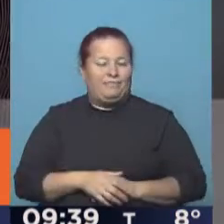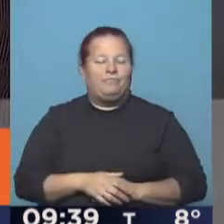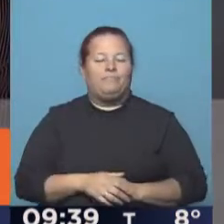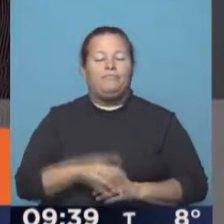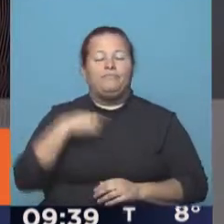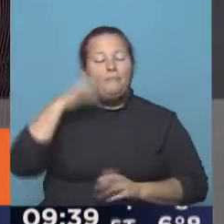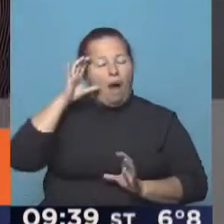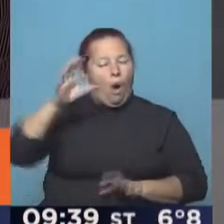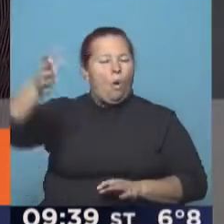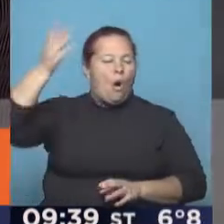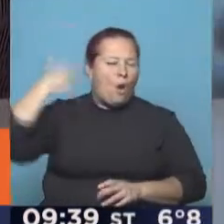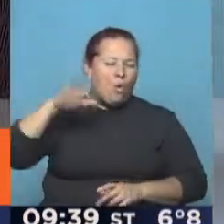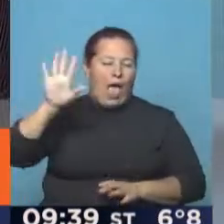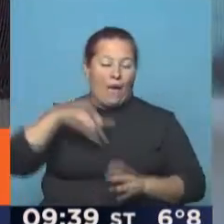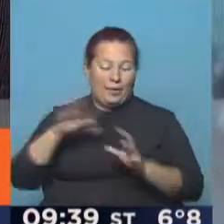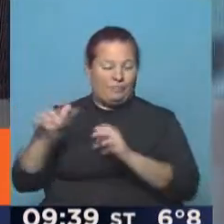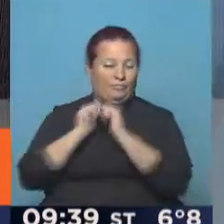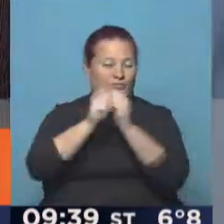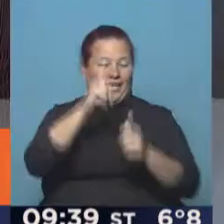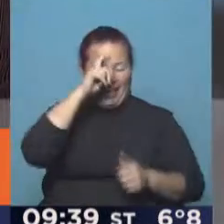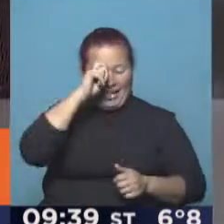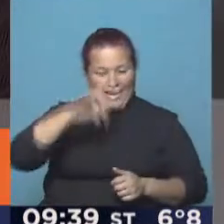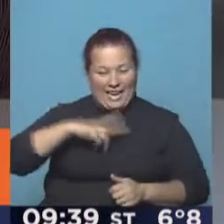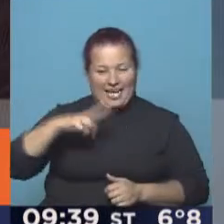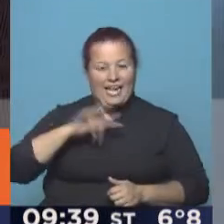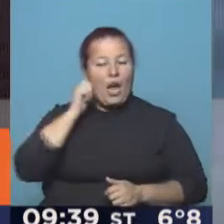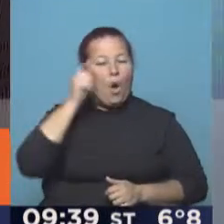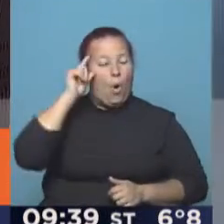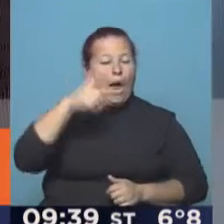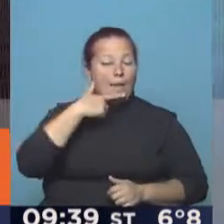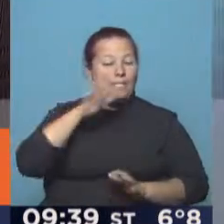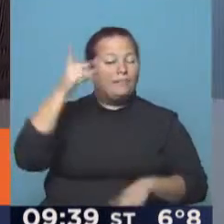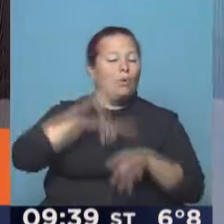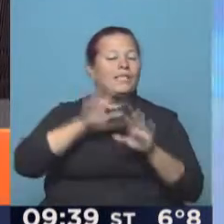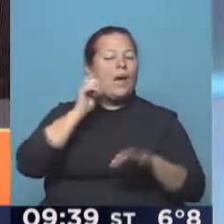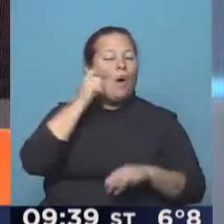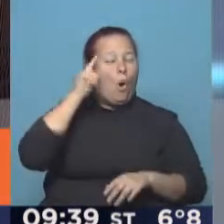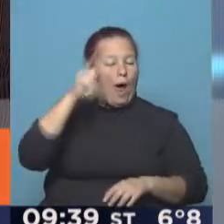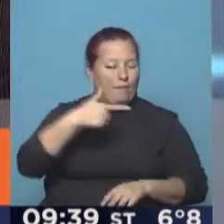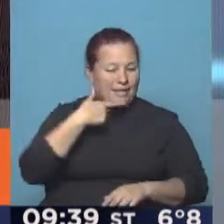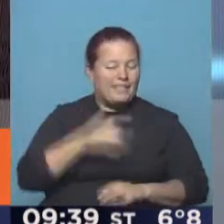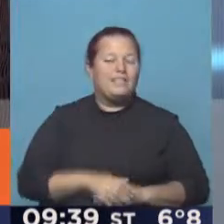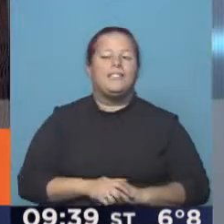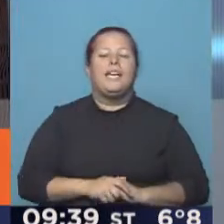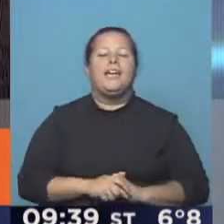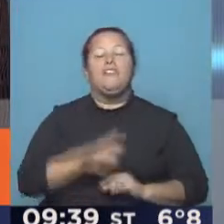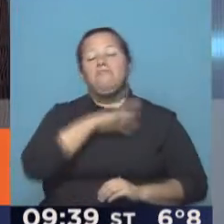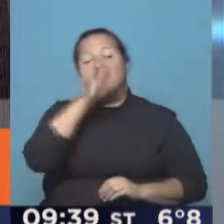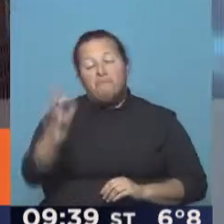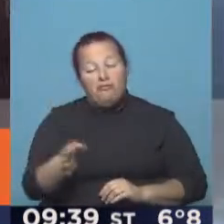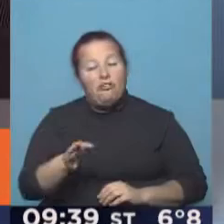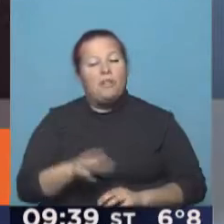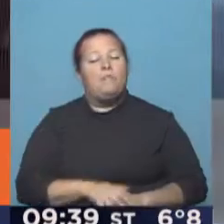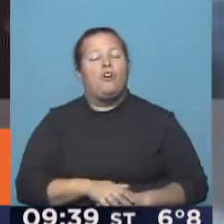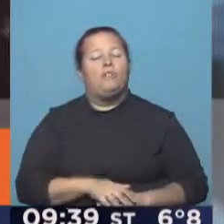Me acuerdo que un día yo lo llevé a la clínica, al Güemes, en ese momento era el Güemes, y fuimos